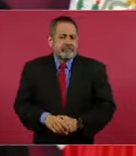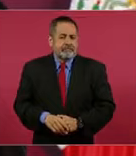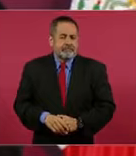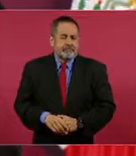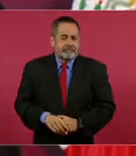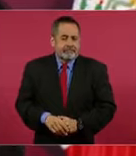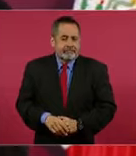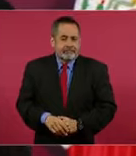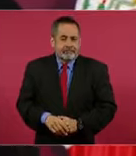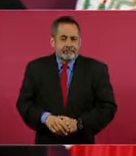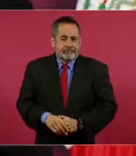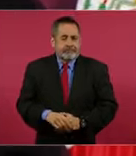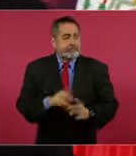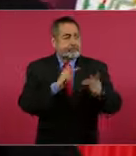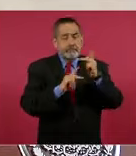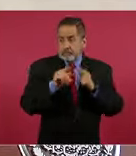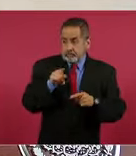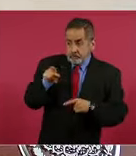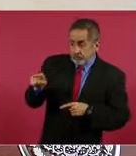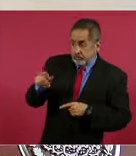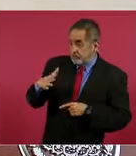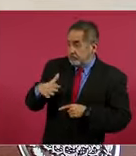foráneo dependía mucho